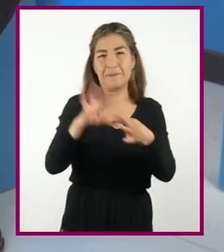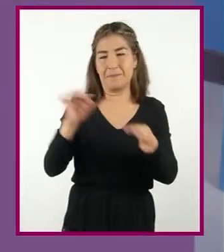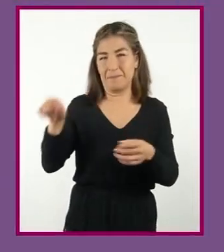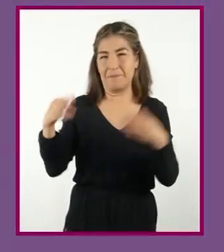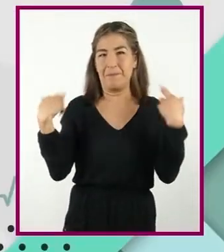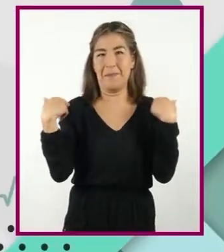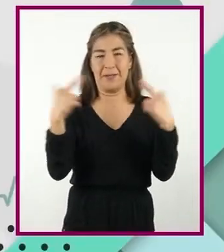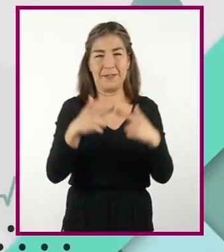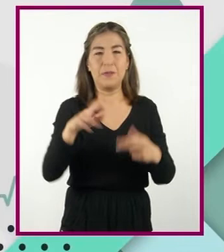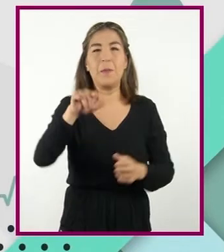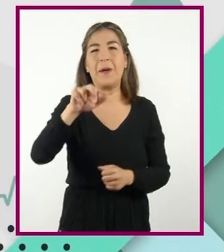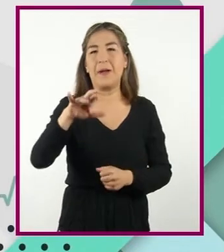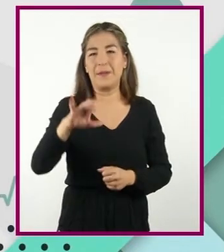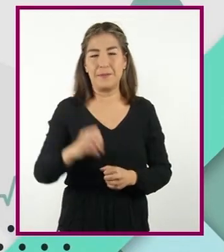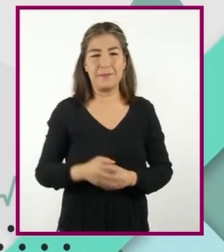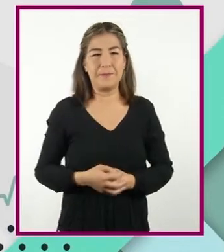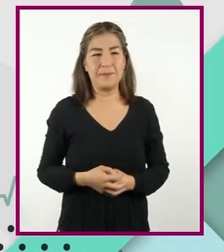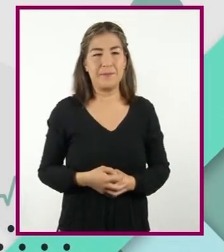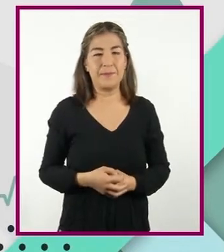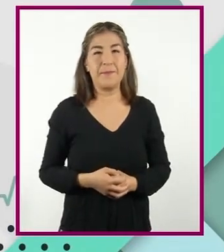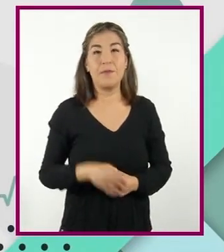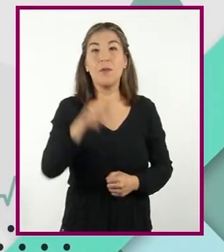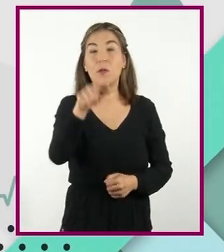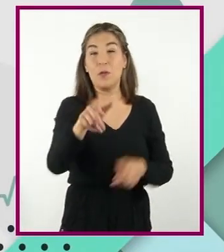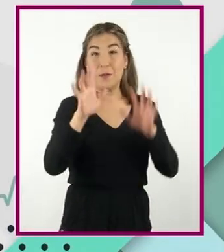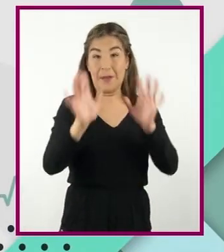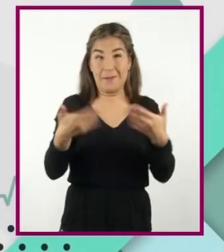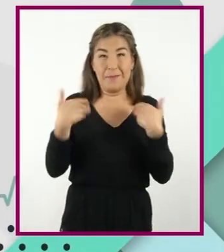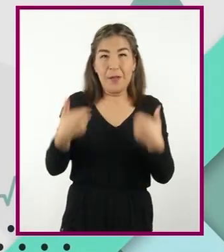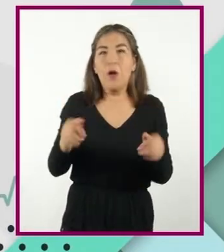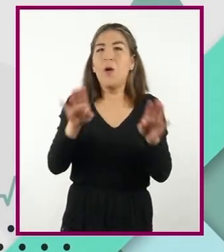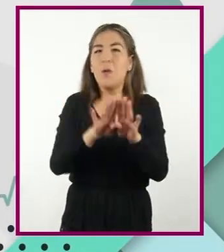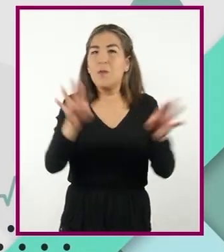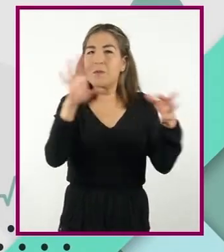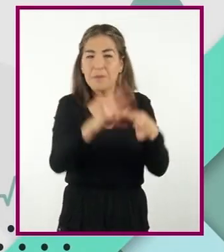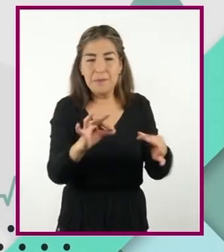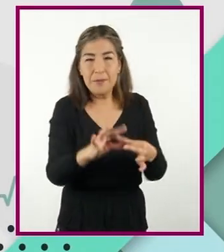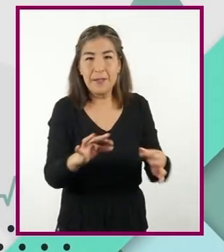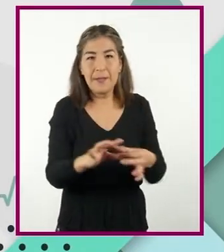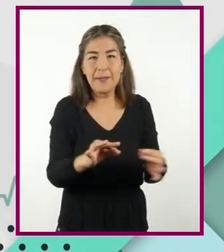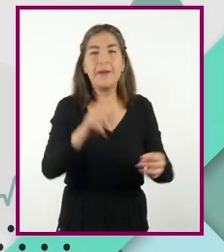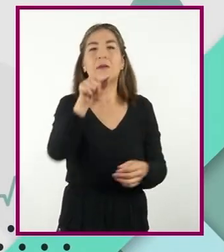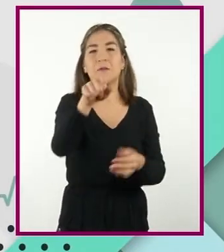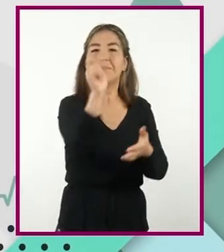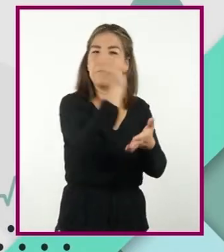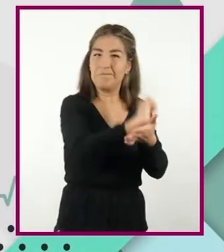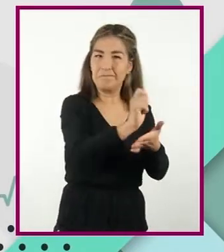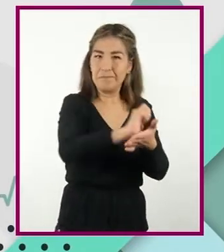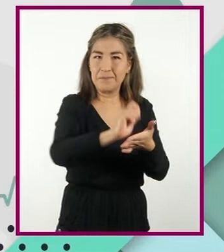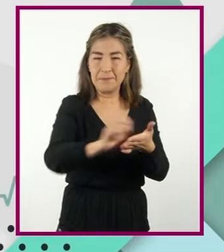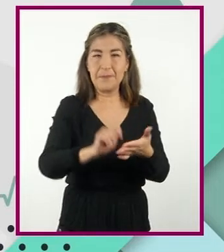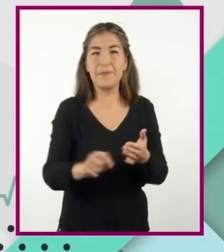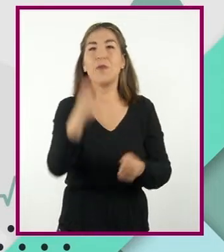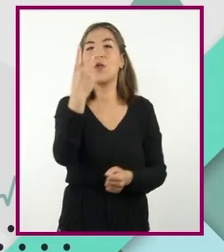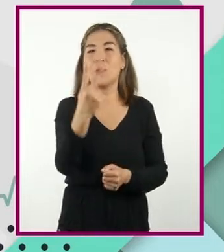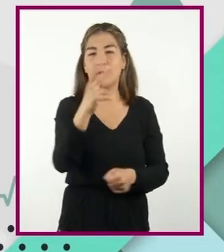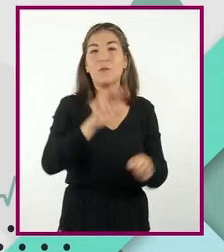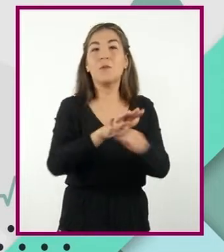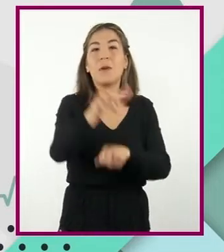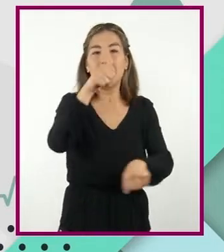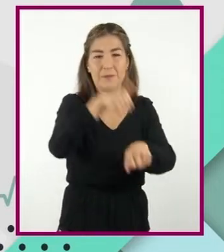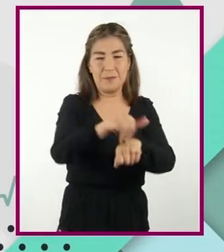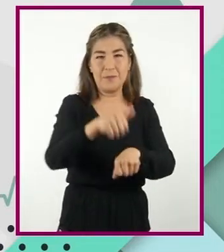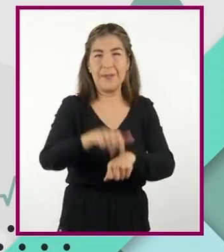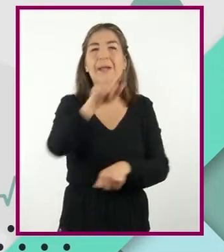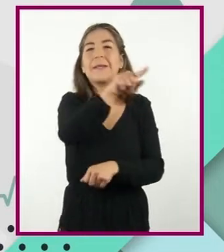Mario. Una vez que analizamos los datos del planteamiento, escribimos las dos razones.